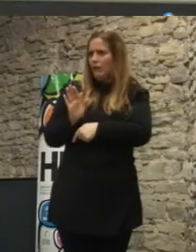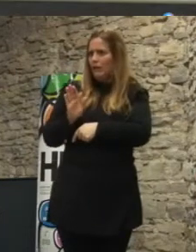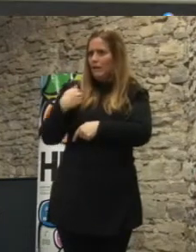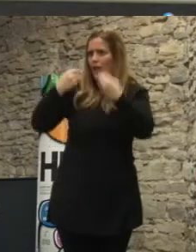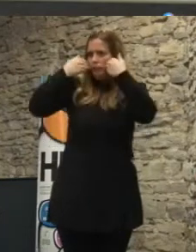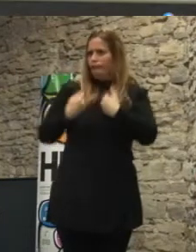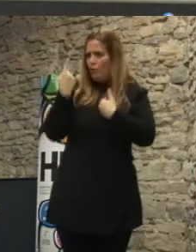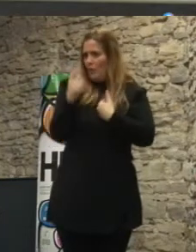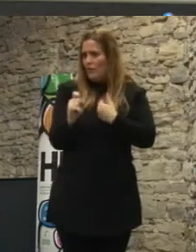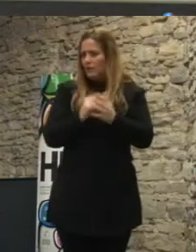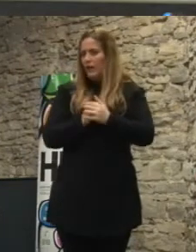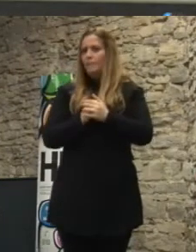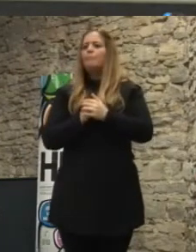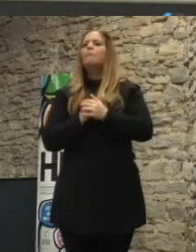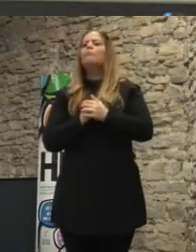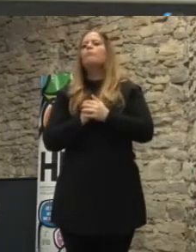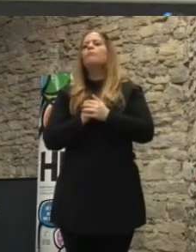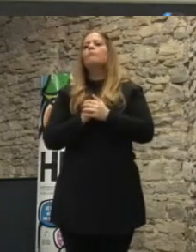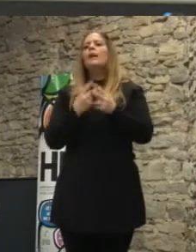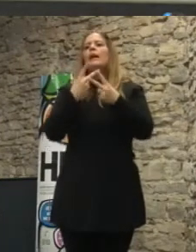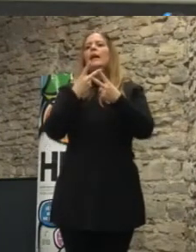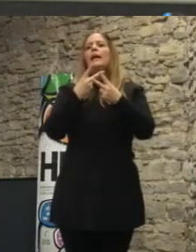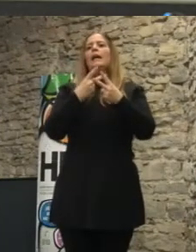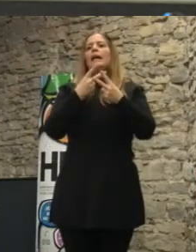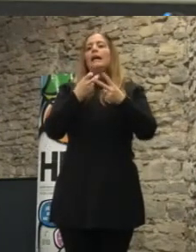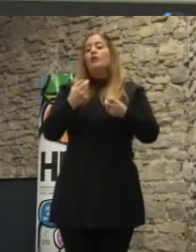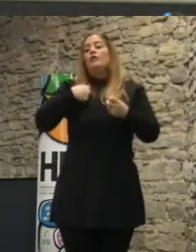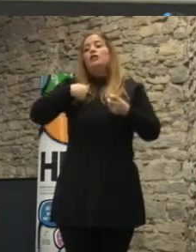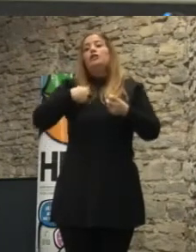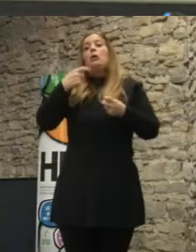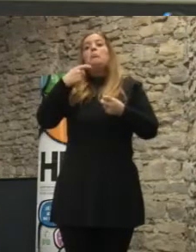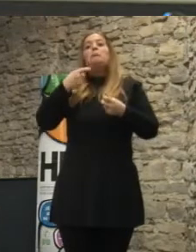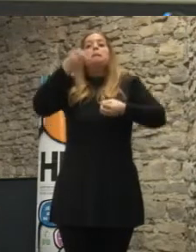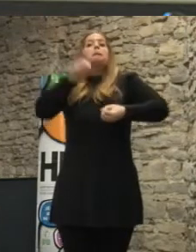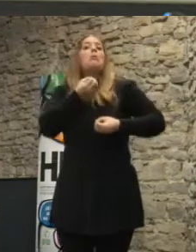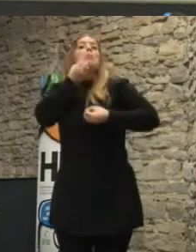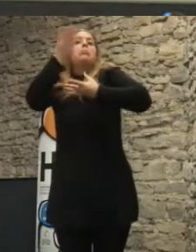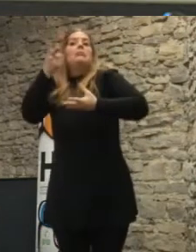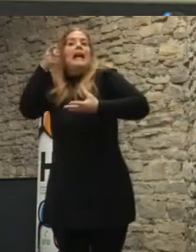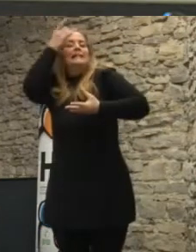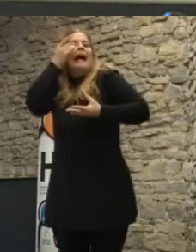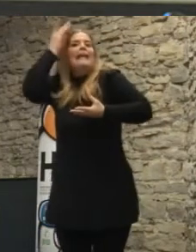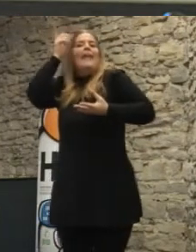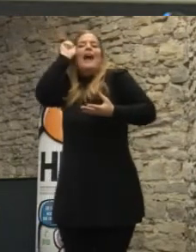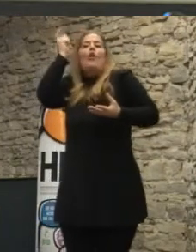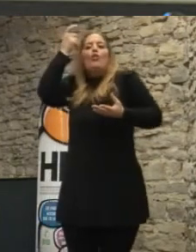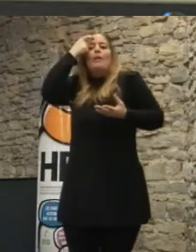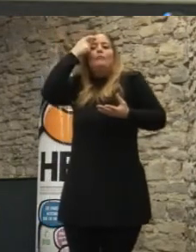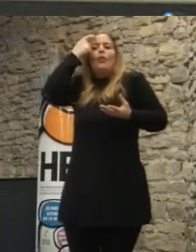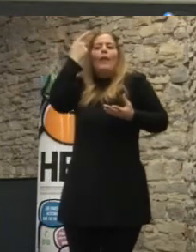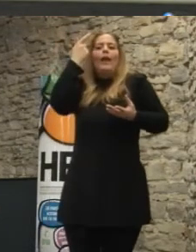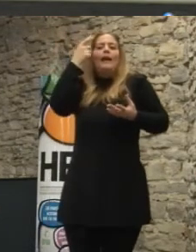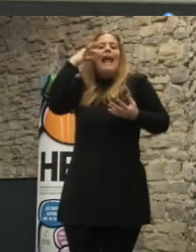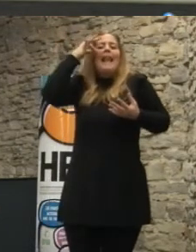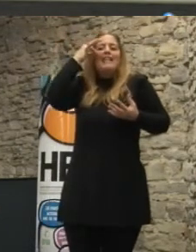Yo suelto esa idea aquí, que quizá el concepto de el hecho asociativo, pues